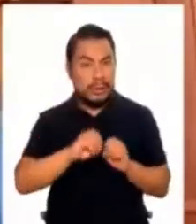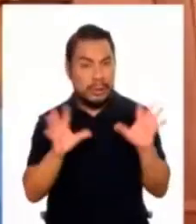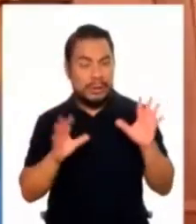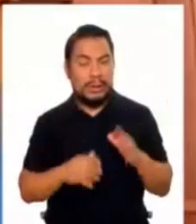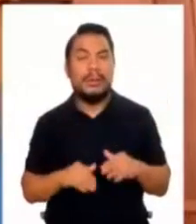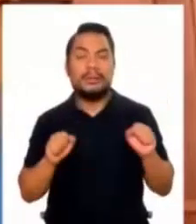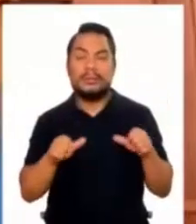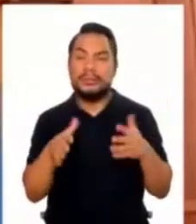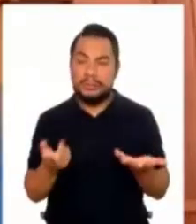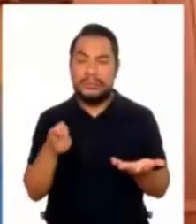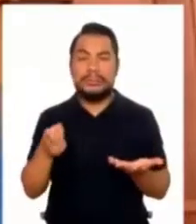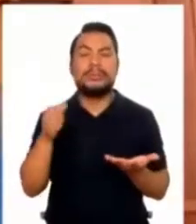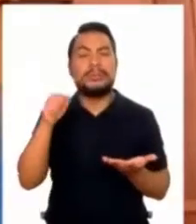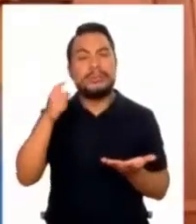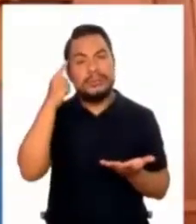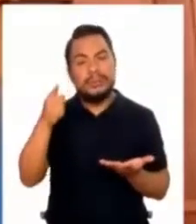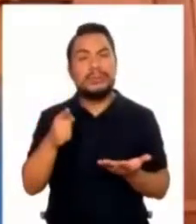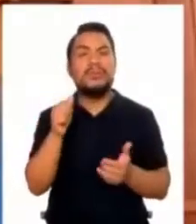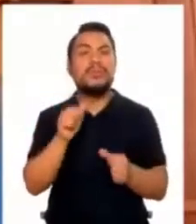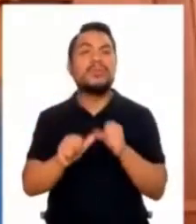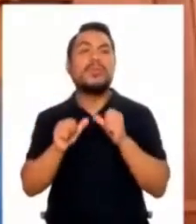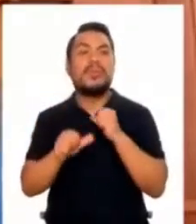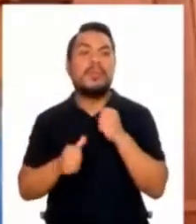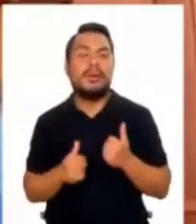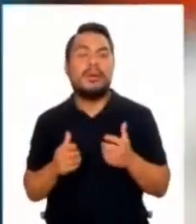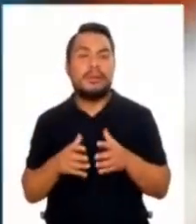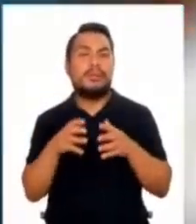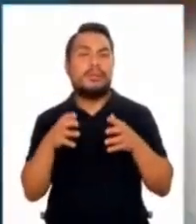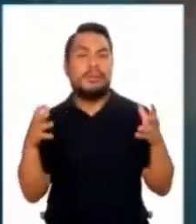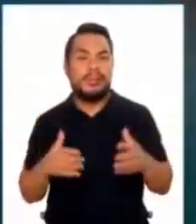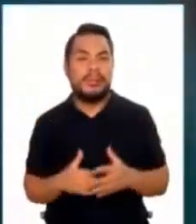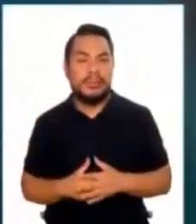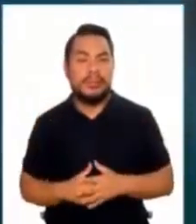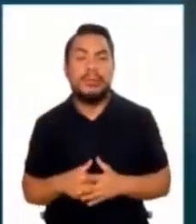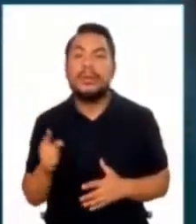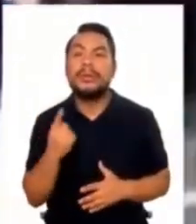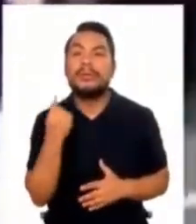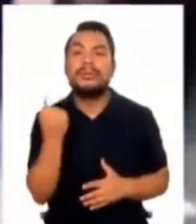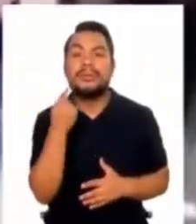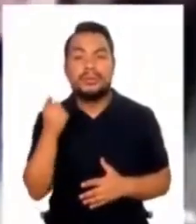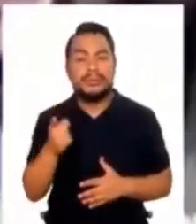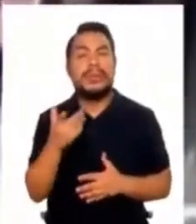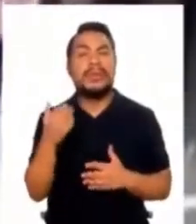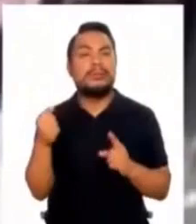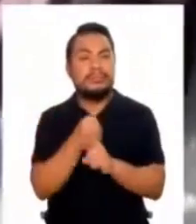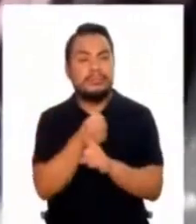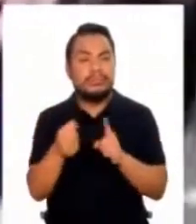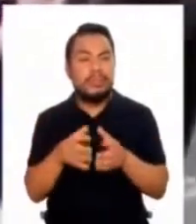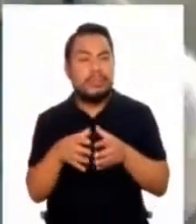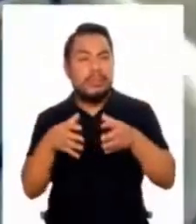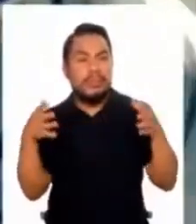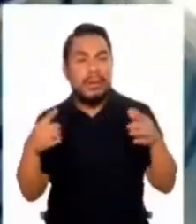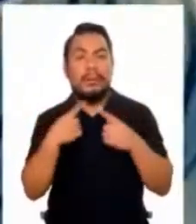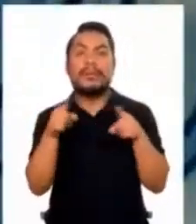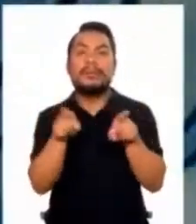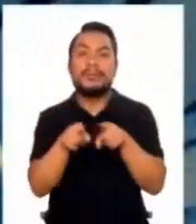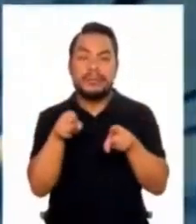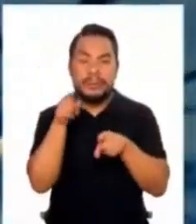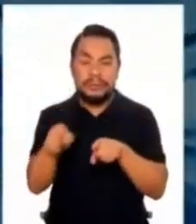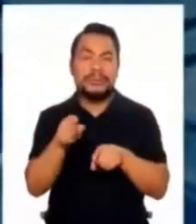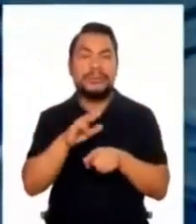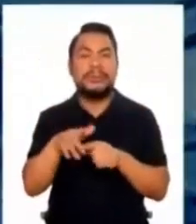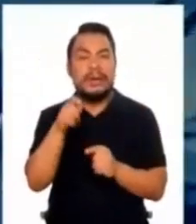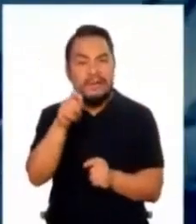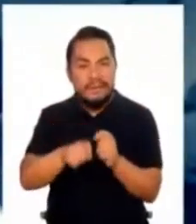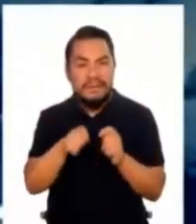déjanos tus comentarios No olvides de suscribirte a nuestro canal dale muchos like y lo más importante comparte nuestra información con nosotros será